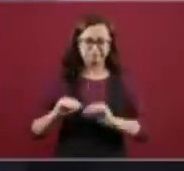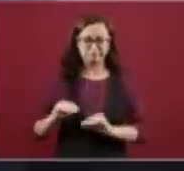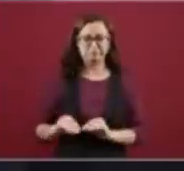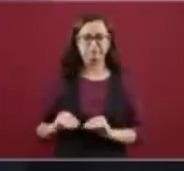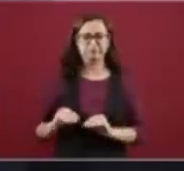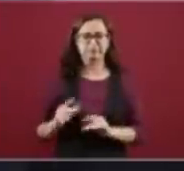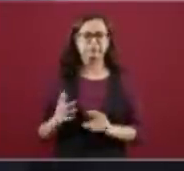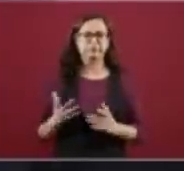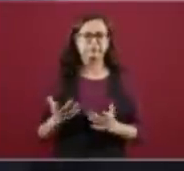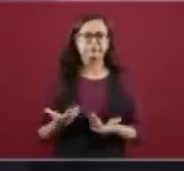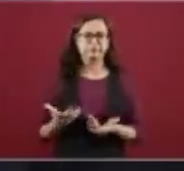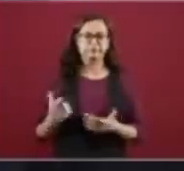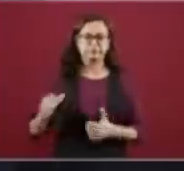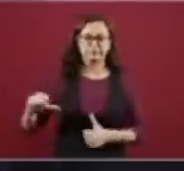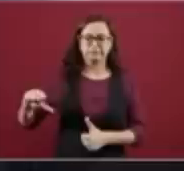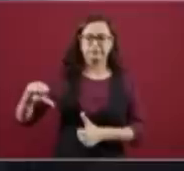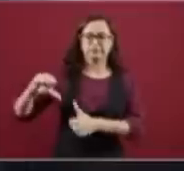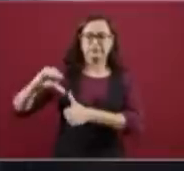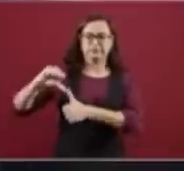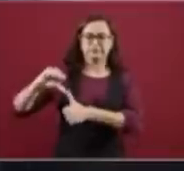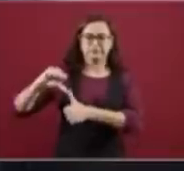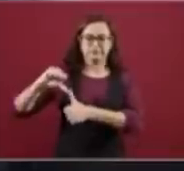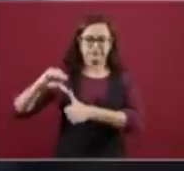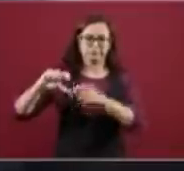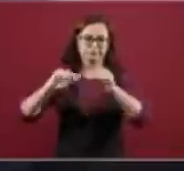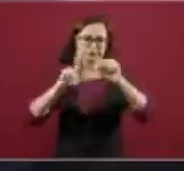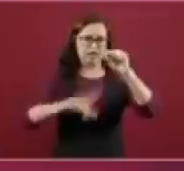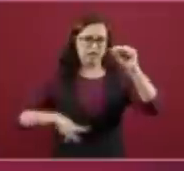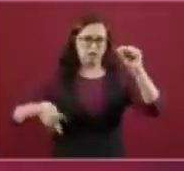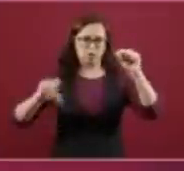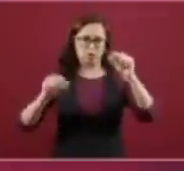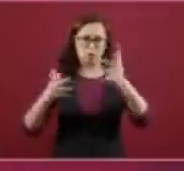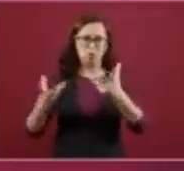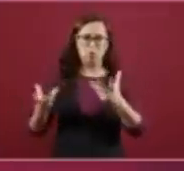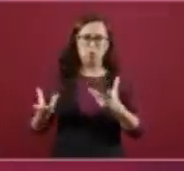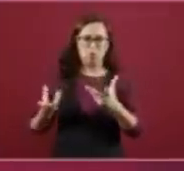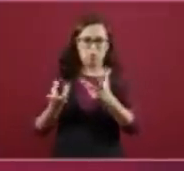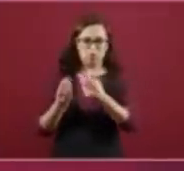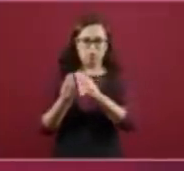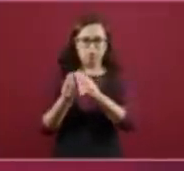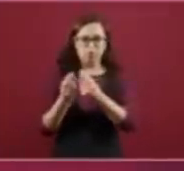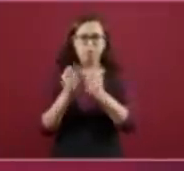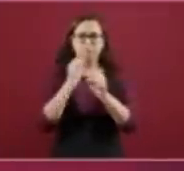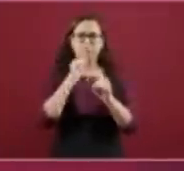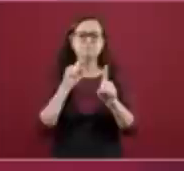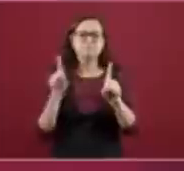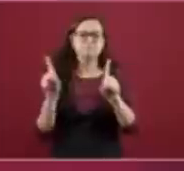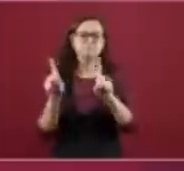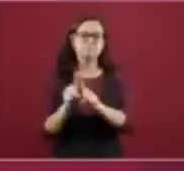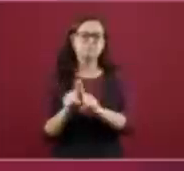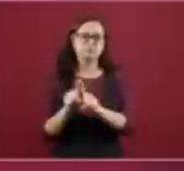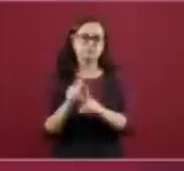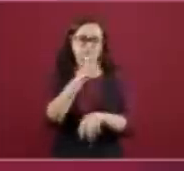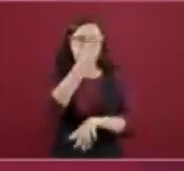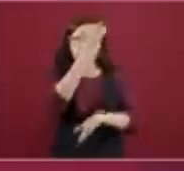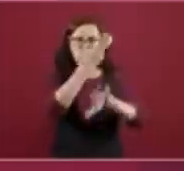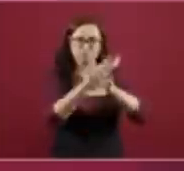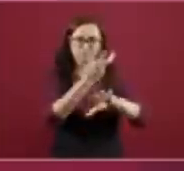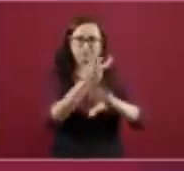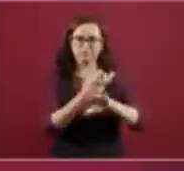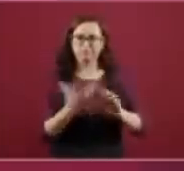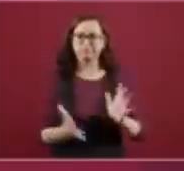para Centroamérica y para nuestro país, con la participación del gobierno de Estados Unidos.